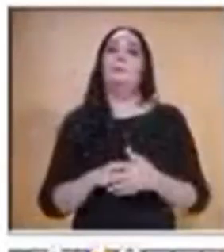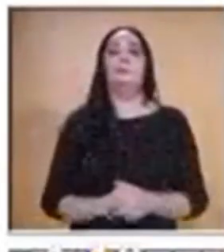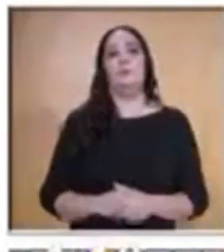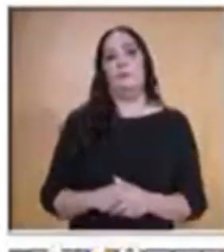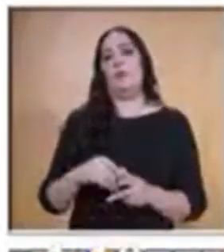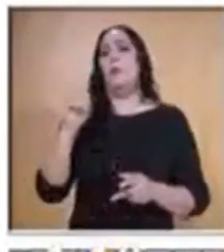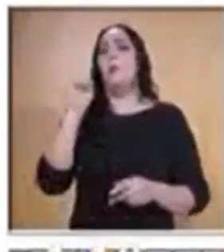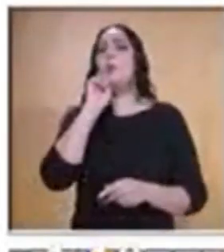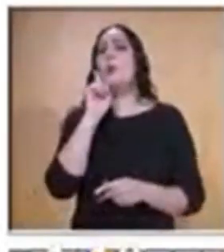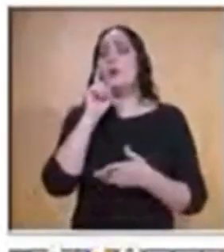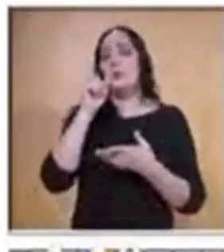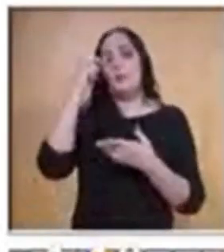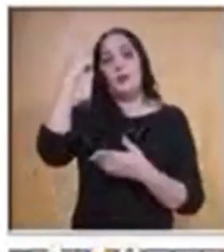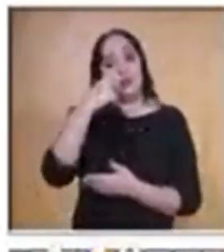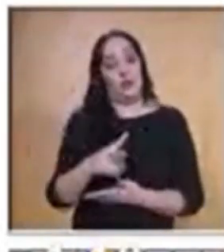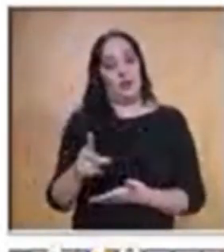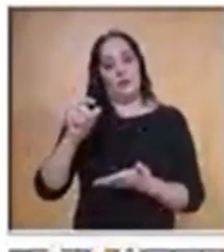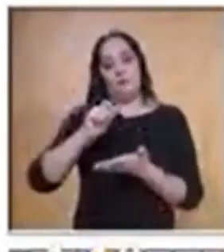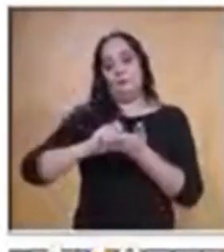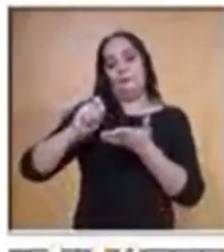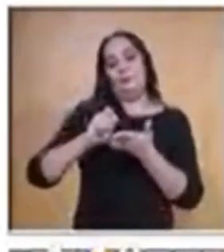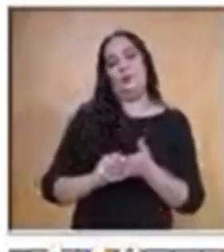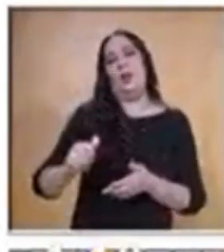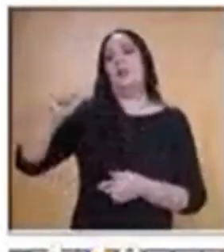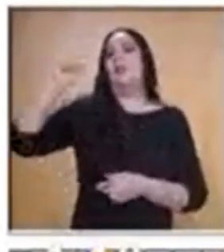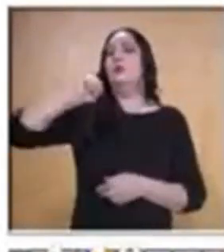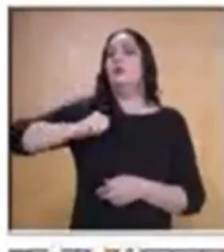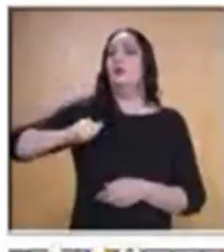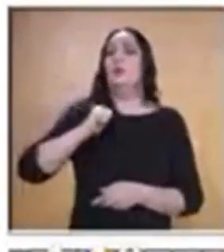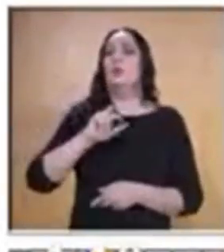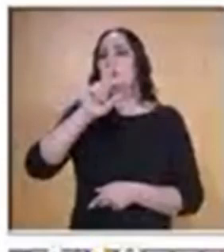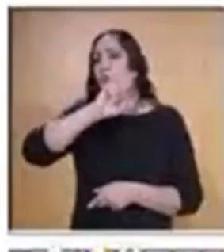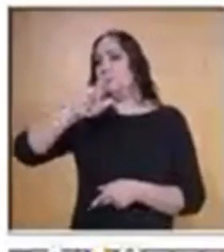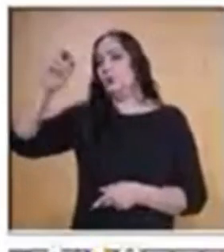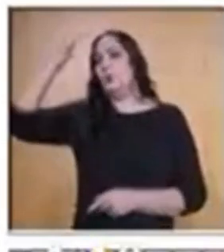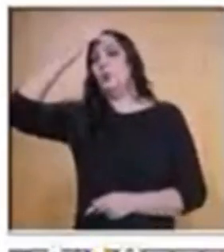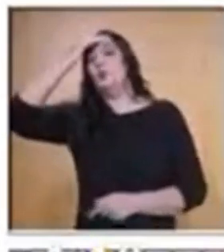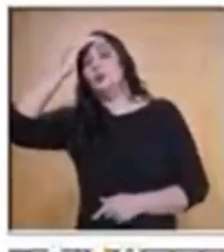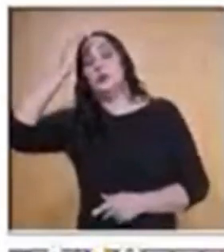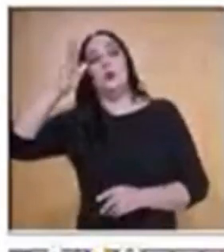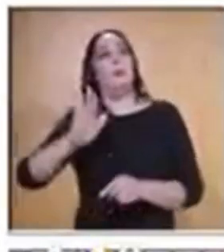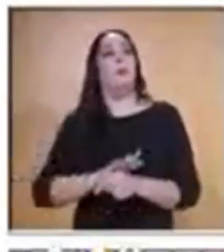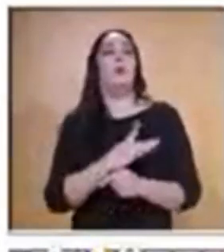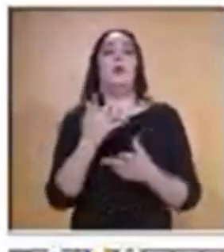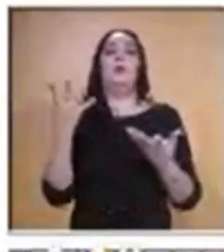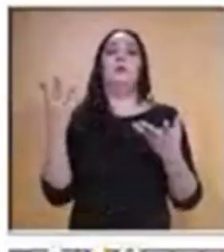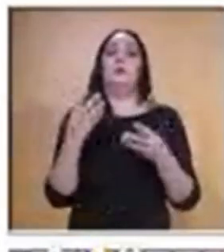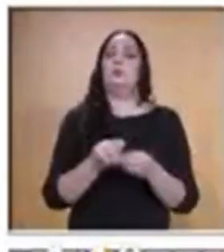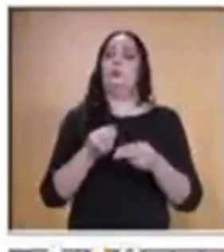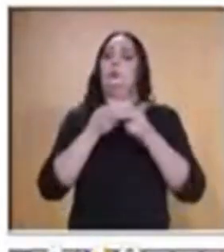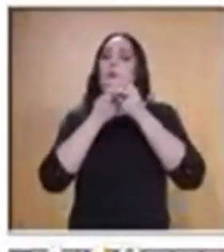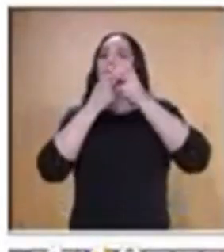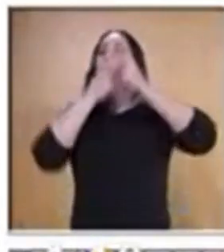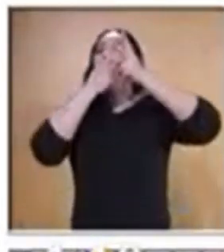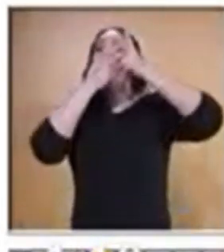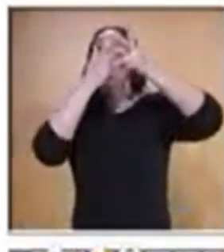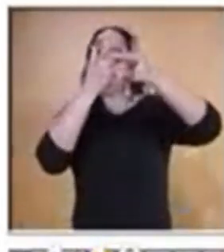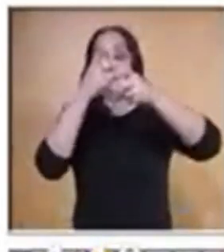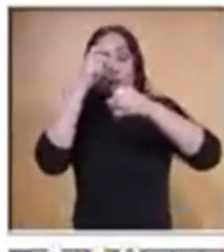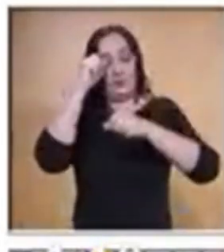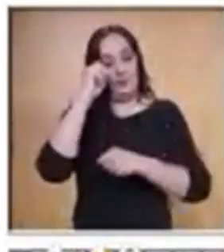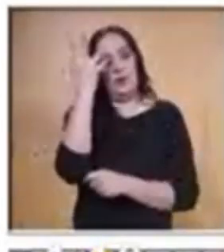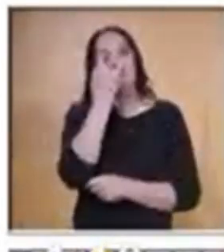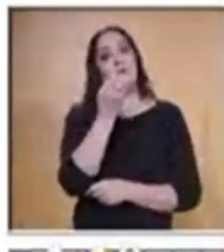Escritora mexicana de la antigua época virreinal, muy reconocida por su sobresaliente intelecto y ciertamente de